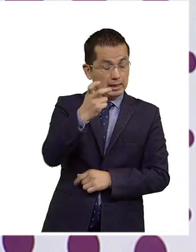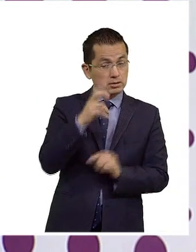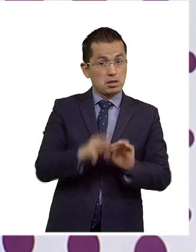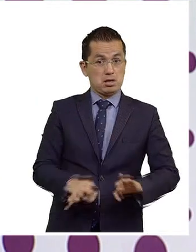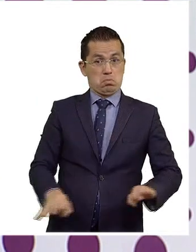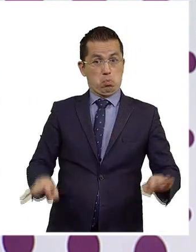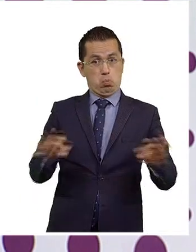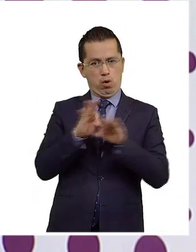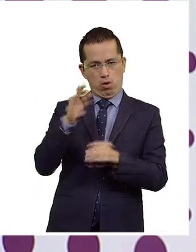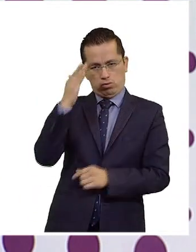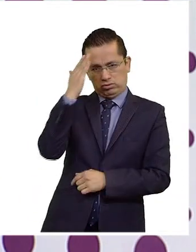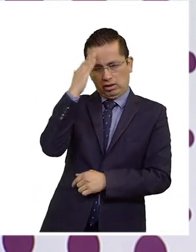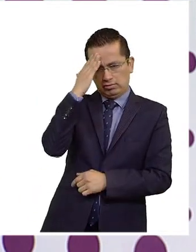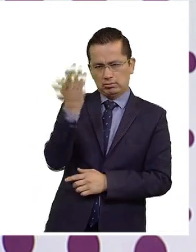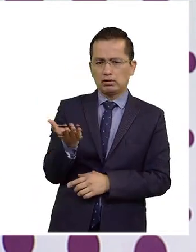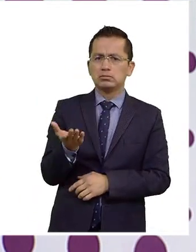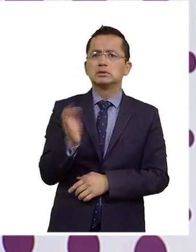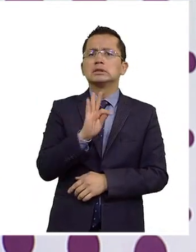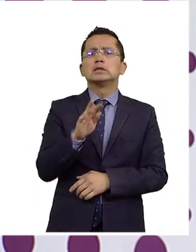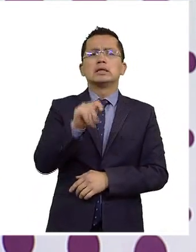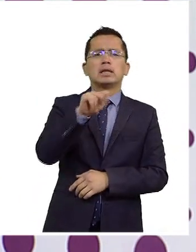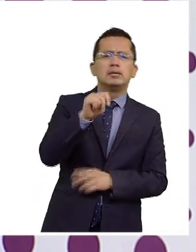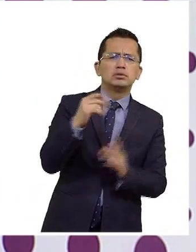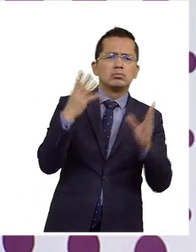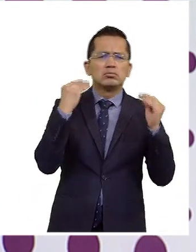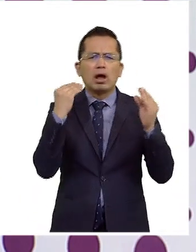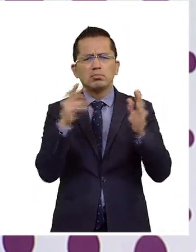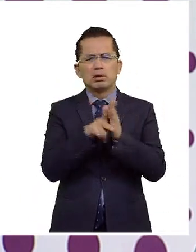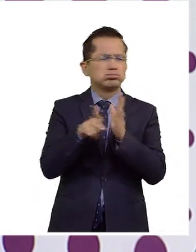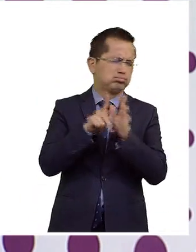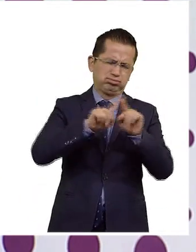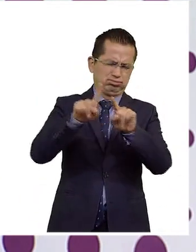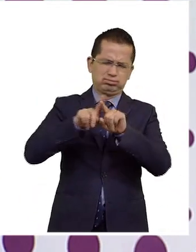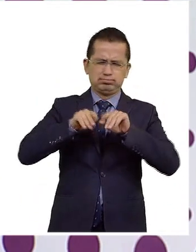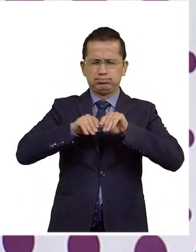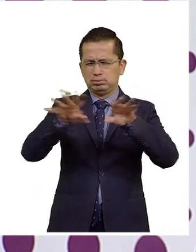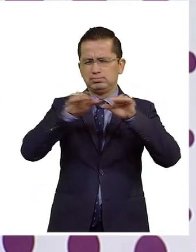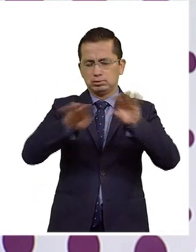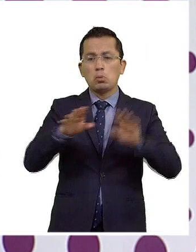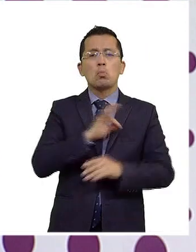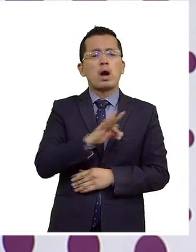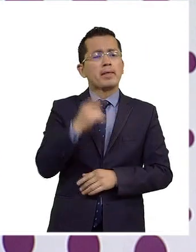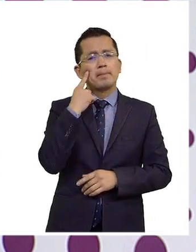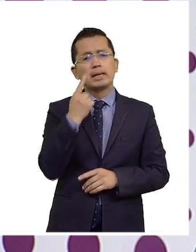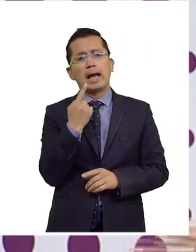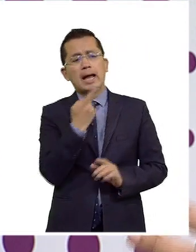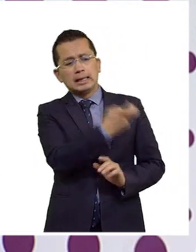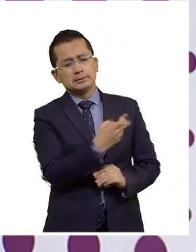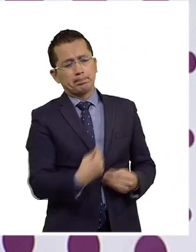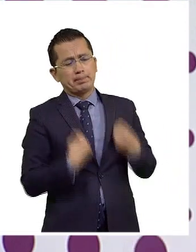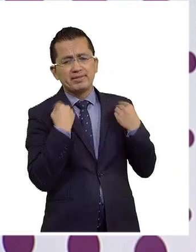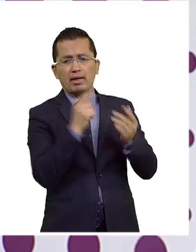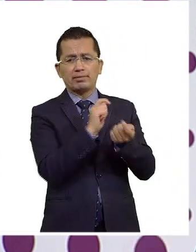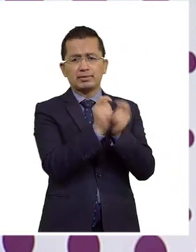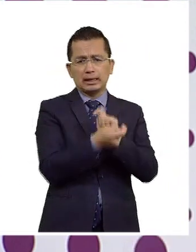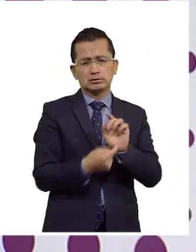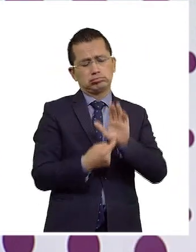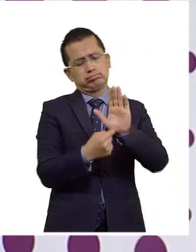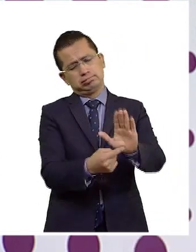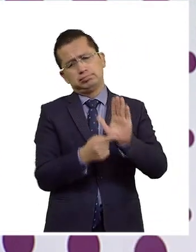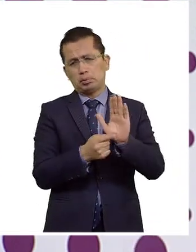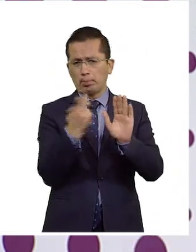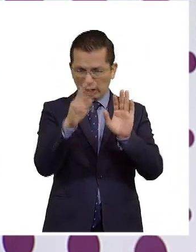visitados enormemente si los medios de comunicación son capaces de nombrar todos los aspectos de la vida trans como debe de ser,